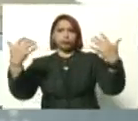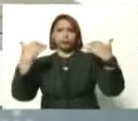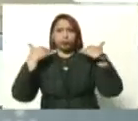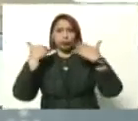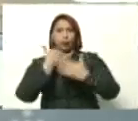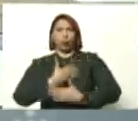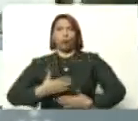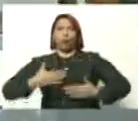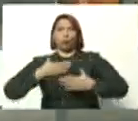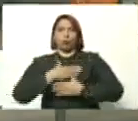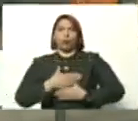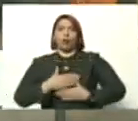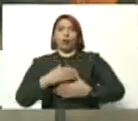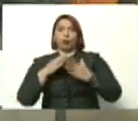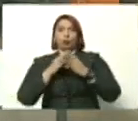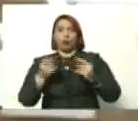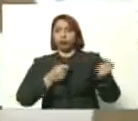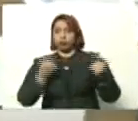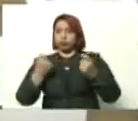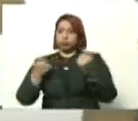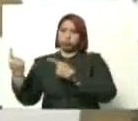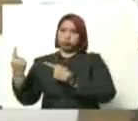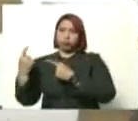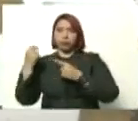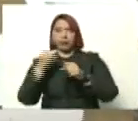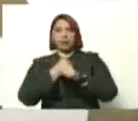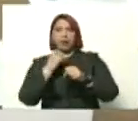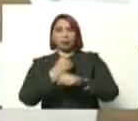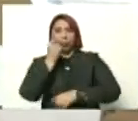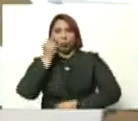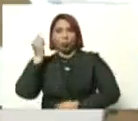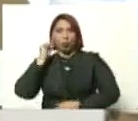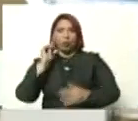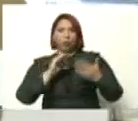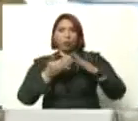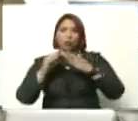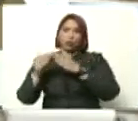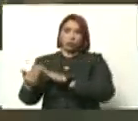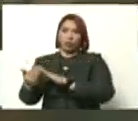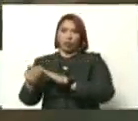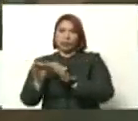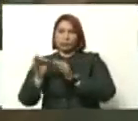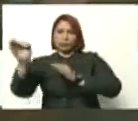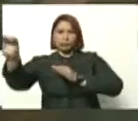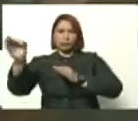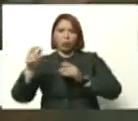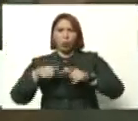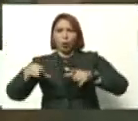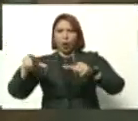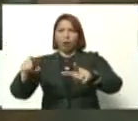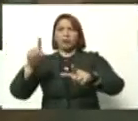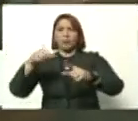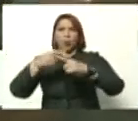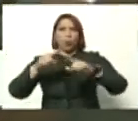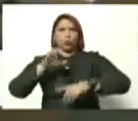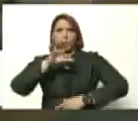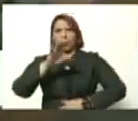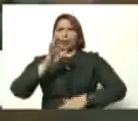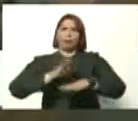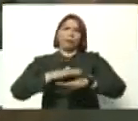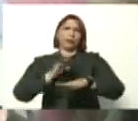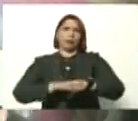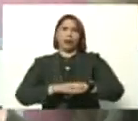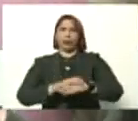comodidad, a los trabajadores, trabajadoras y a la comunidad de aquella zona. Bueno, eso era un vagón que en otro país hubiese pasado a ser